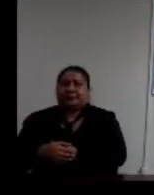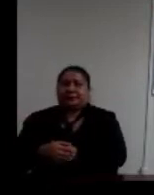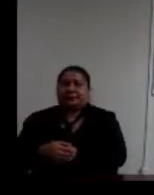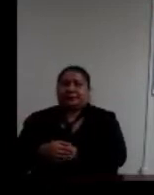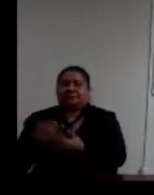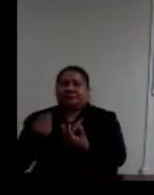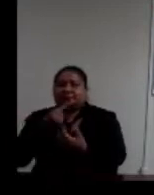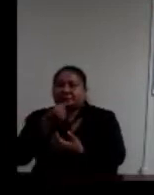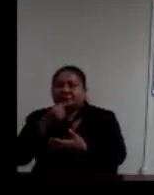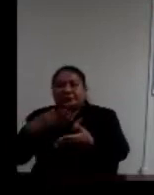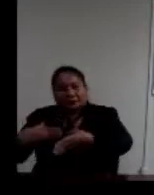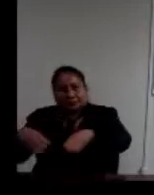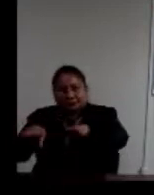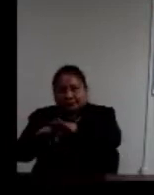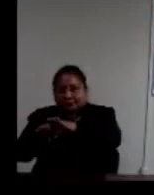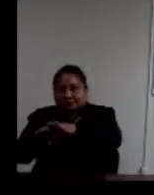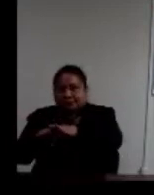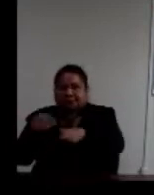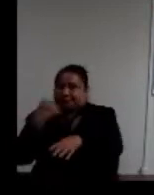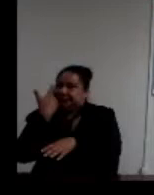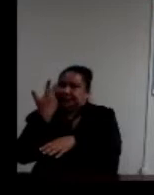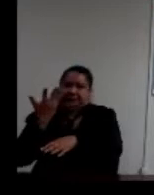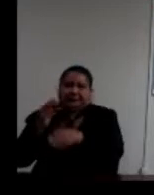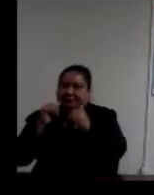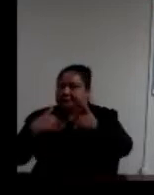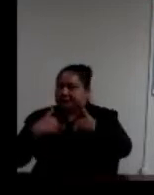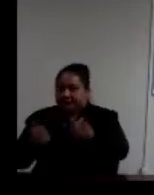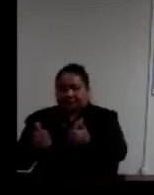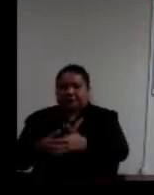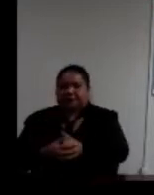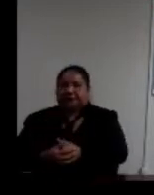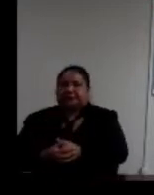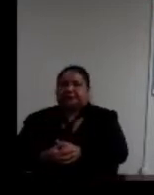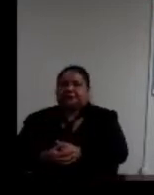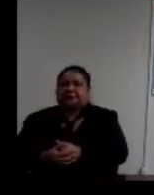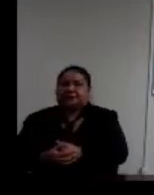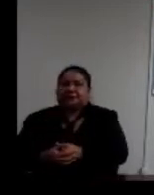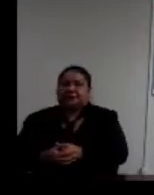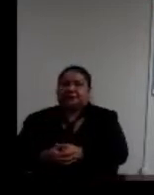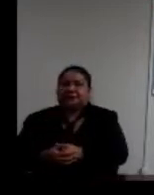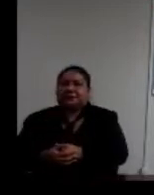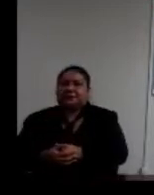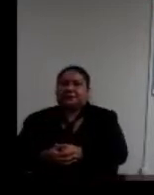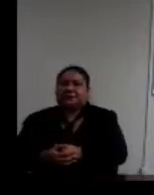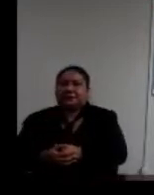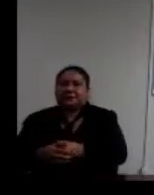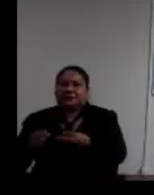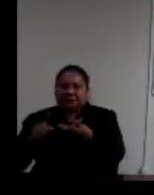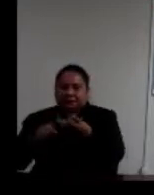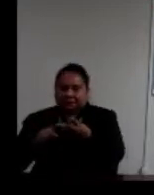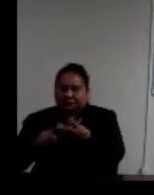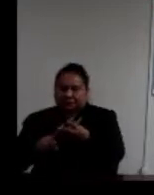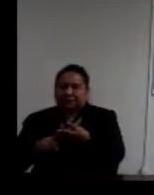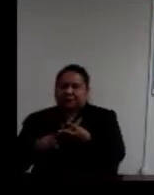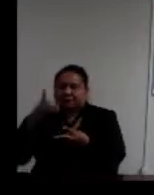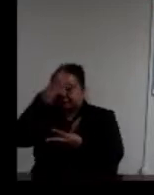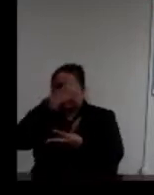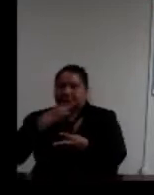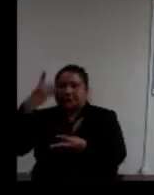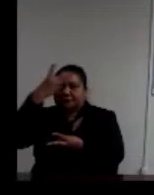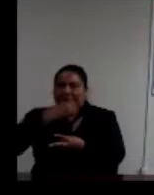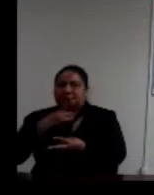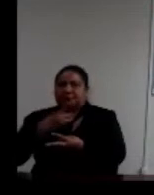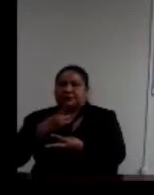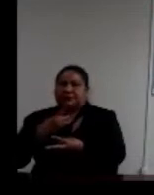cerrado. ¿Sí? Entonces, el segundo sería el trastorno oposicionista desafiante. El tercero de los diagnósticos